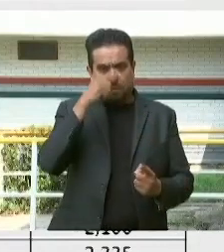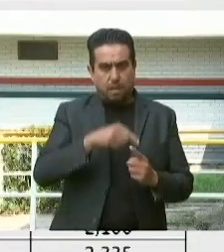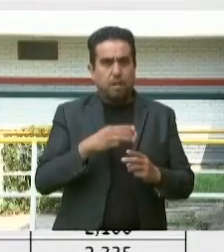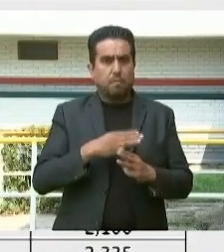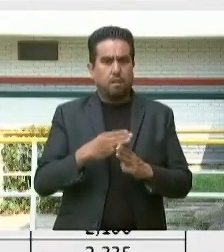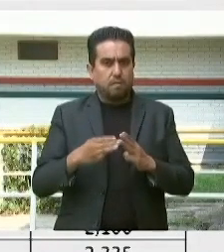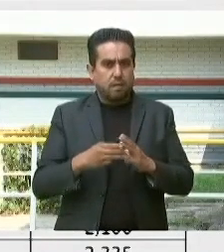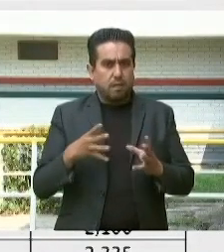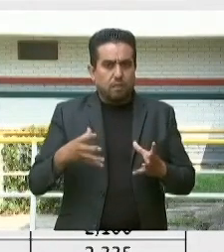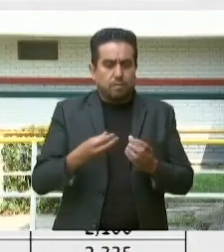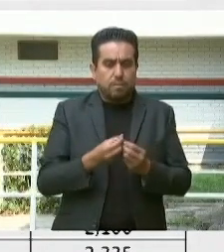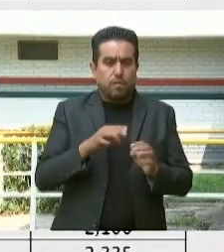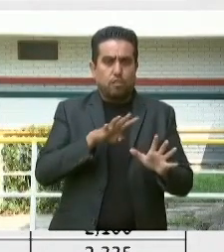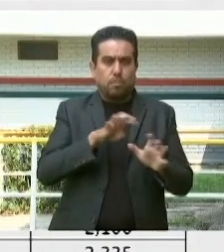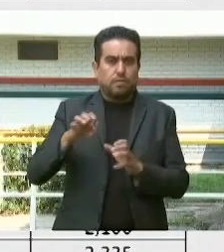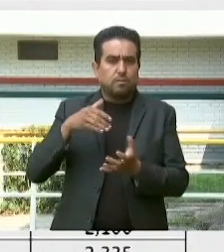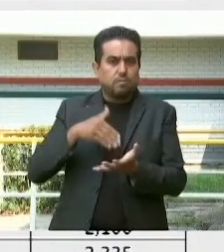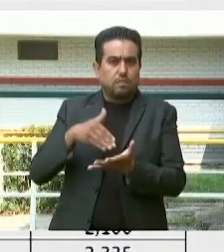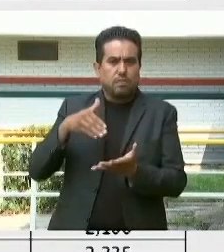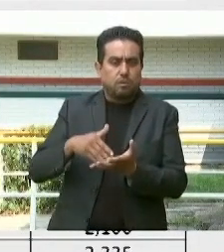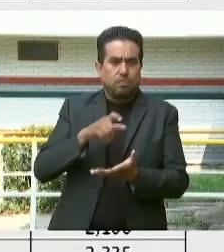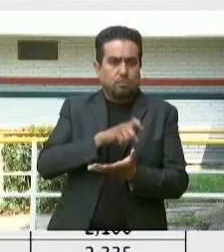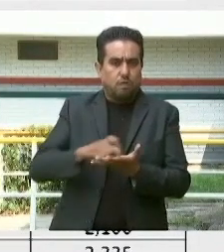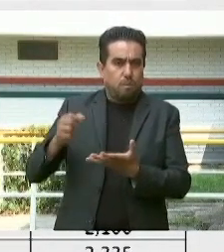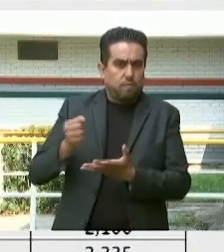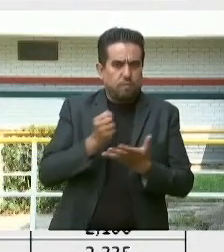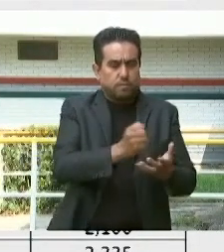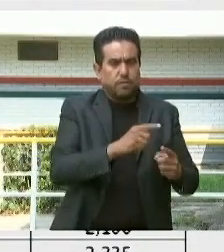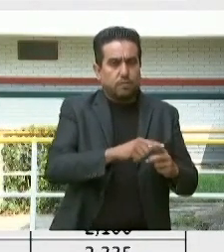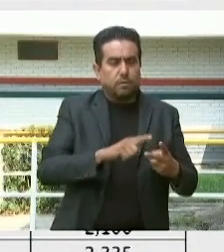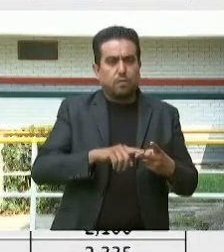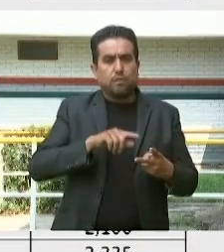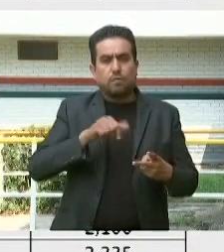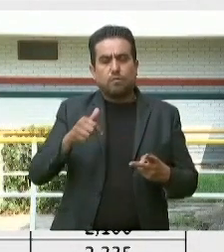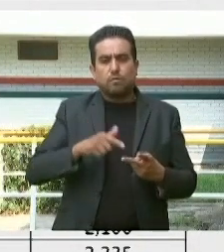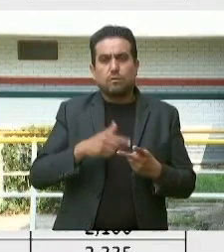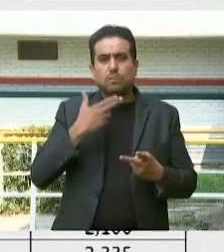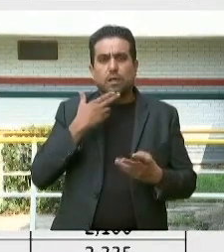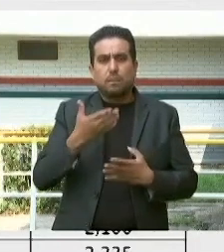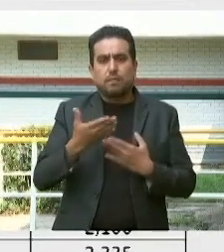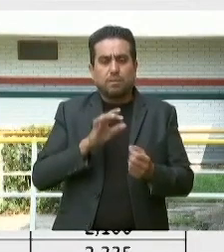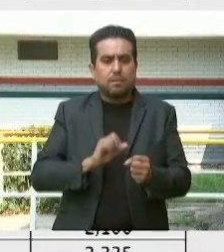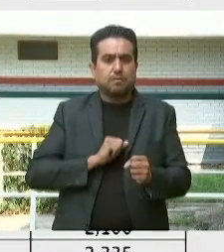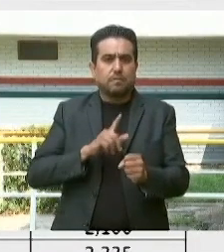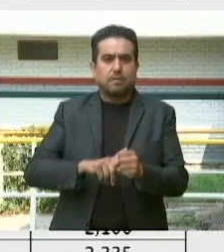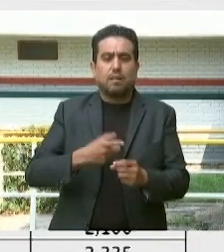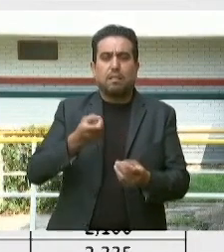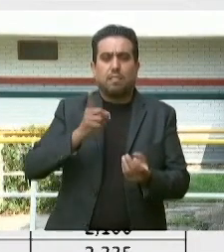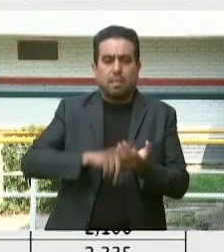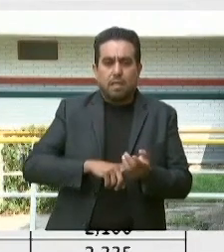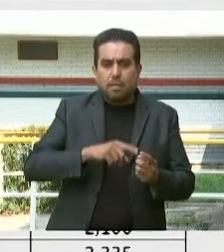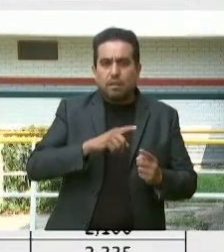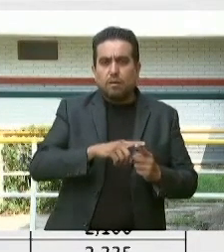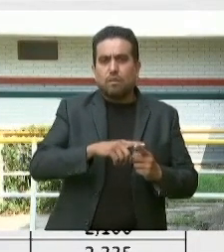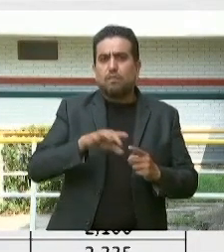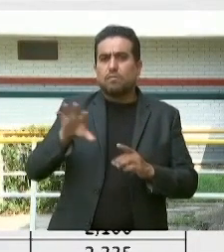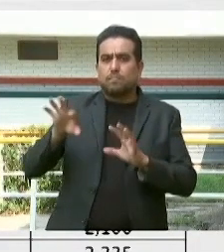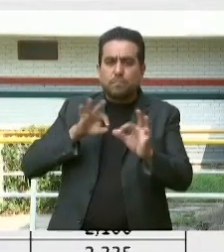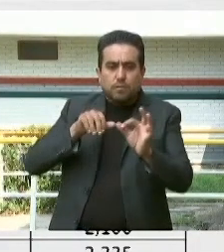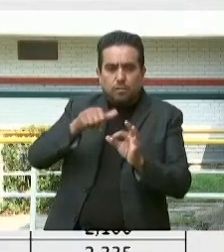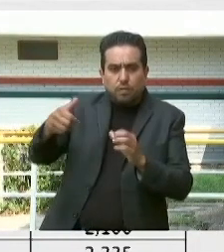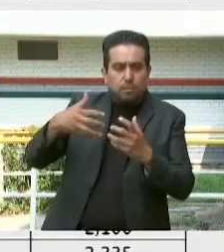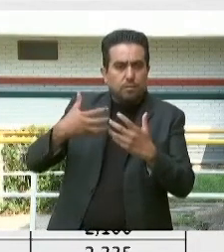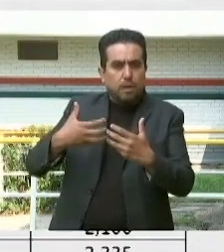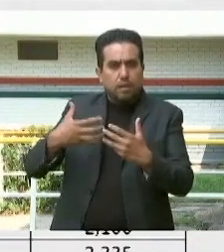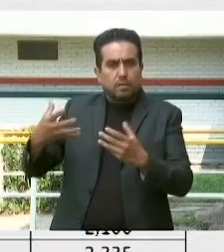material es de 900 millones de pesos y monto para servicios especializados que se hace a través de compañías externas